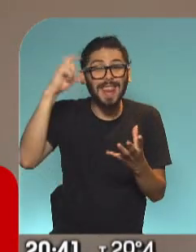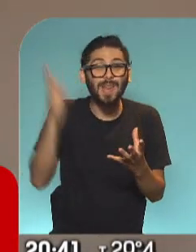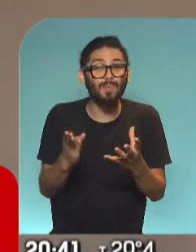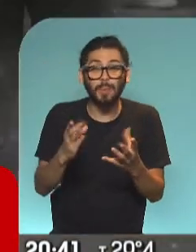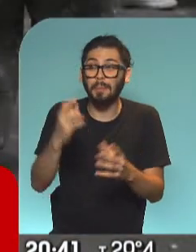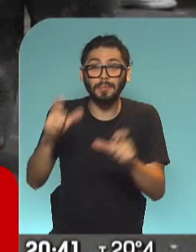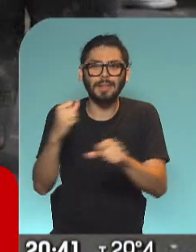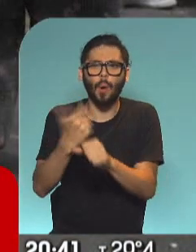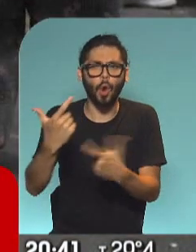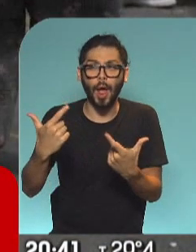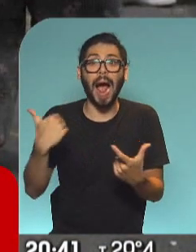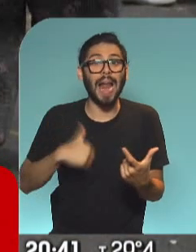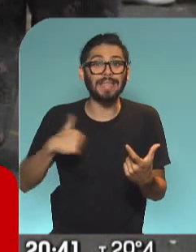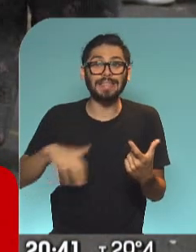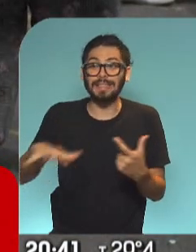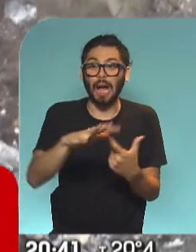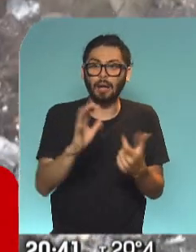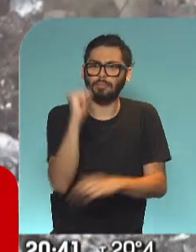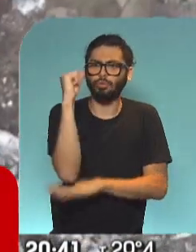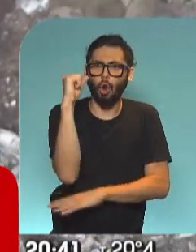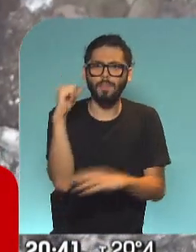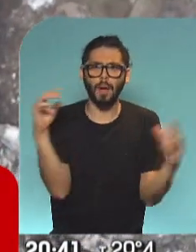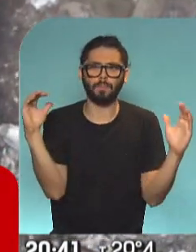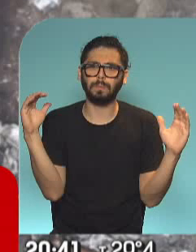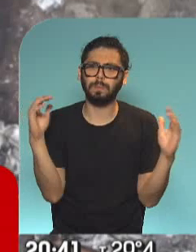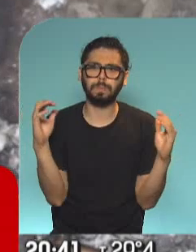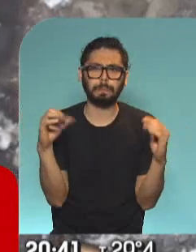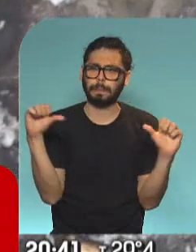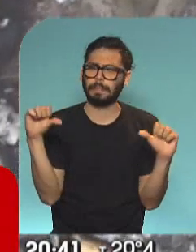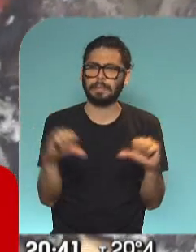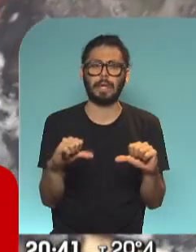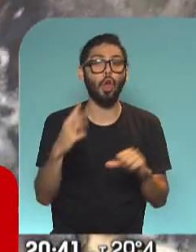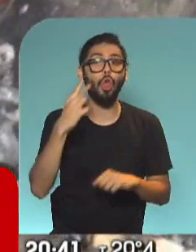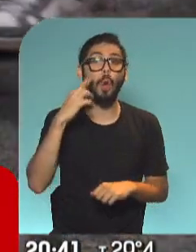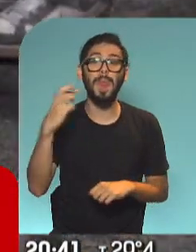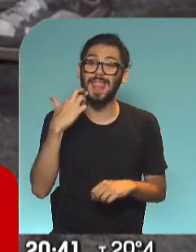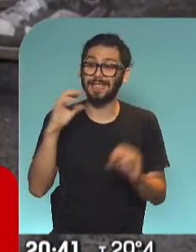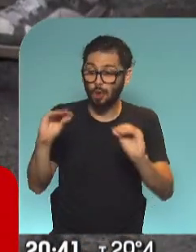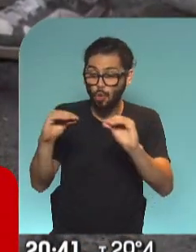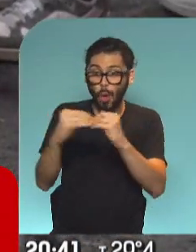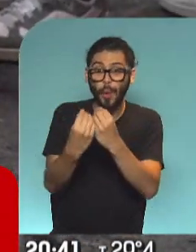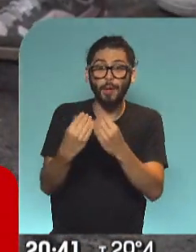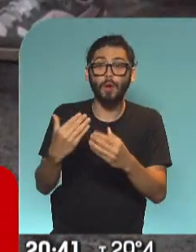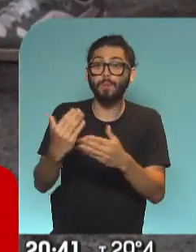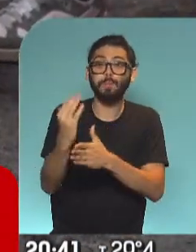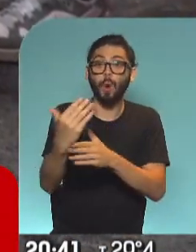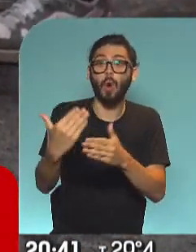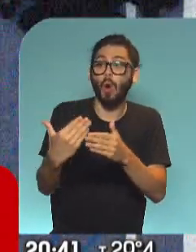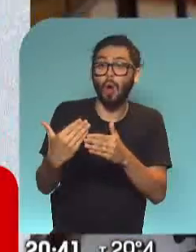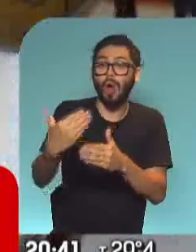Argentina atravesaba una profunda recesión. Terminaba 2019 con un crecimiento negativo del